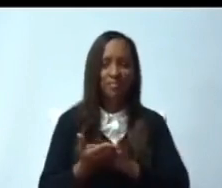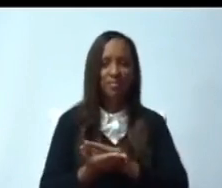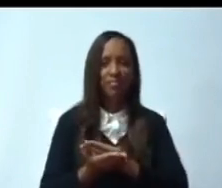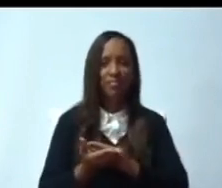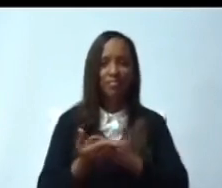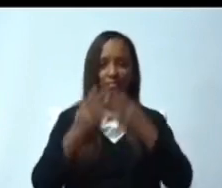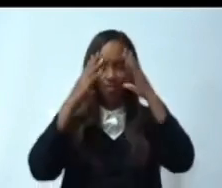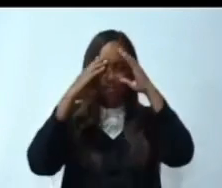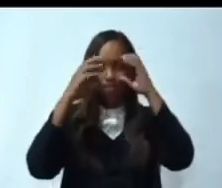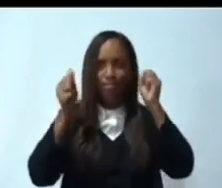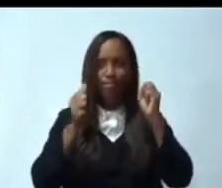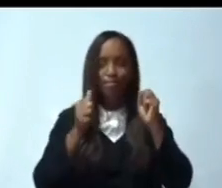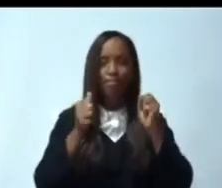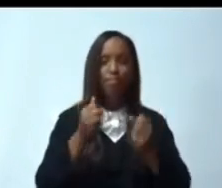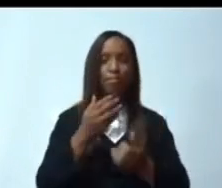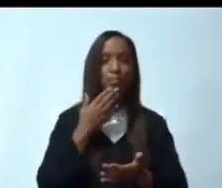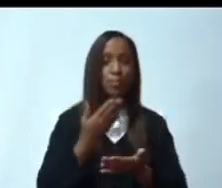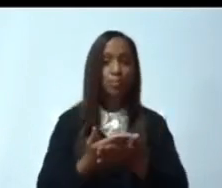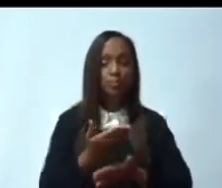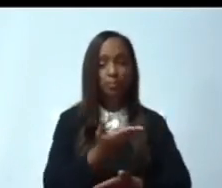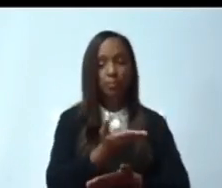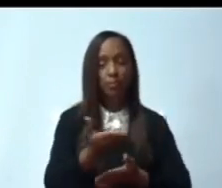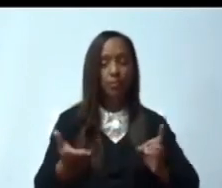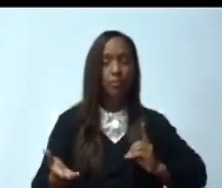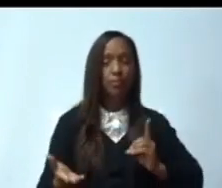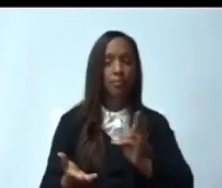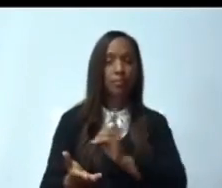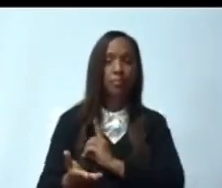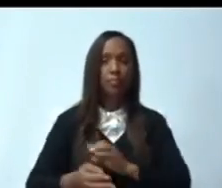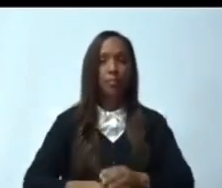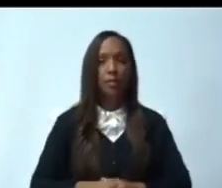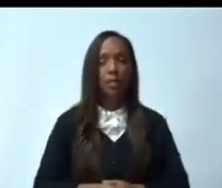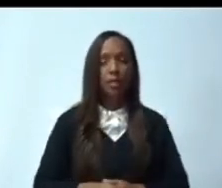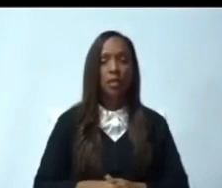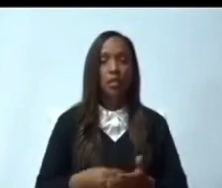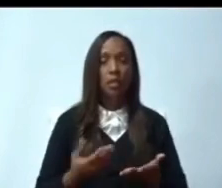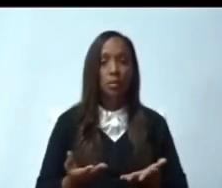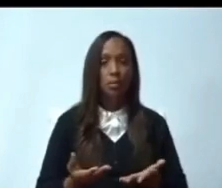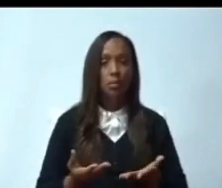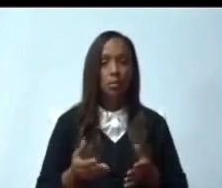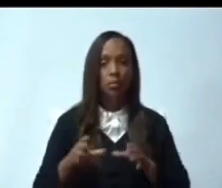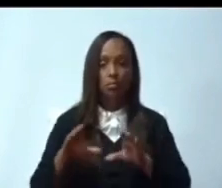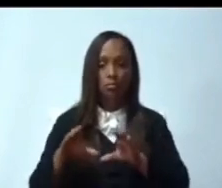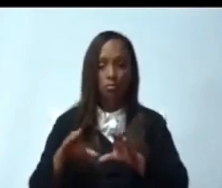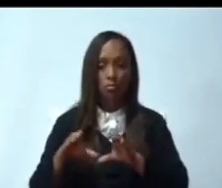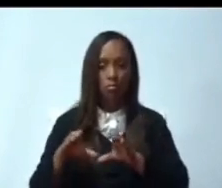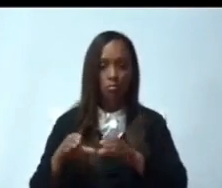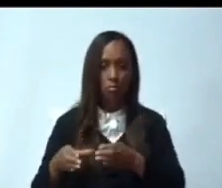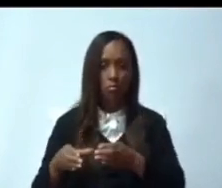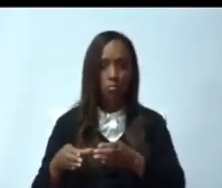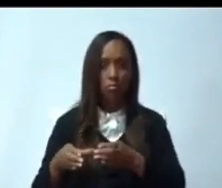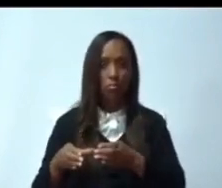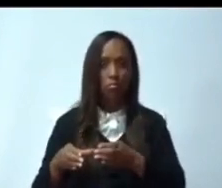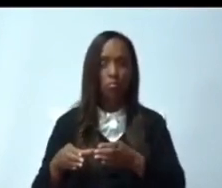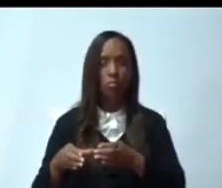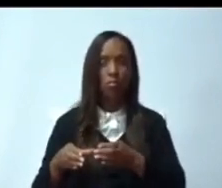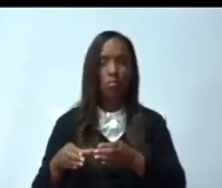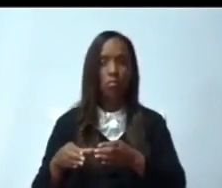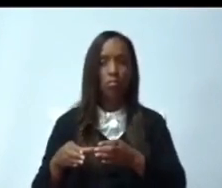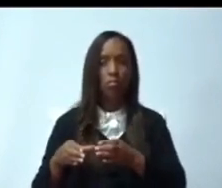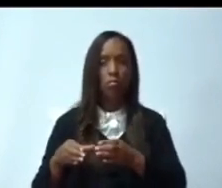Obras Públicas, que tuvo a bien conocer este importante proyecto de ley, después